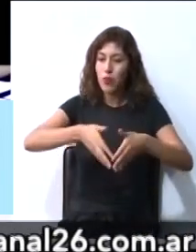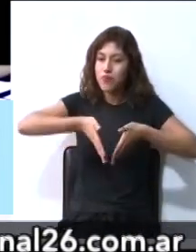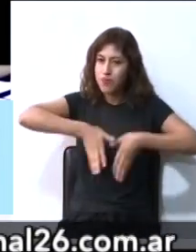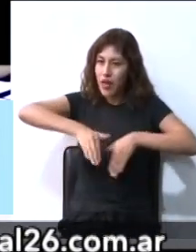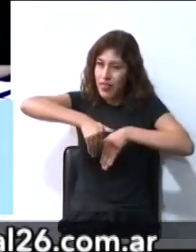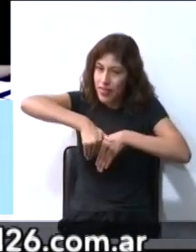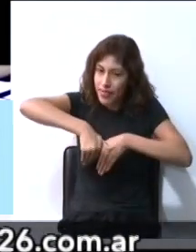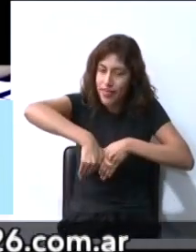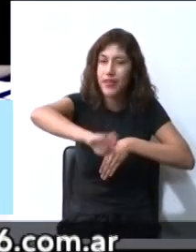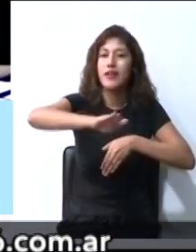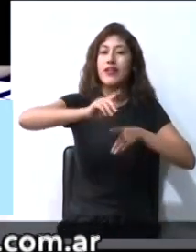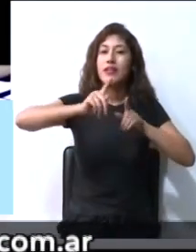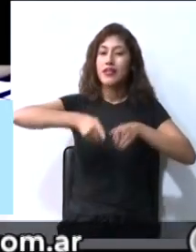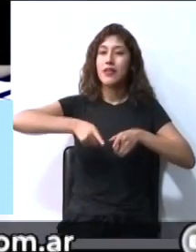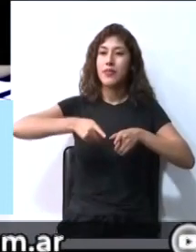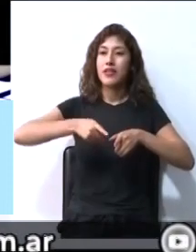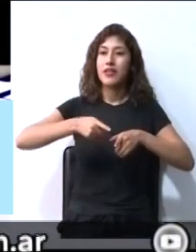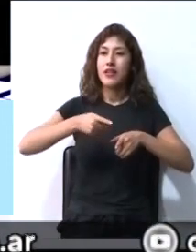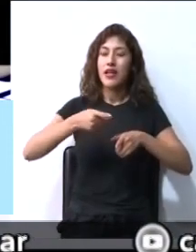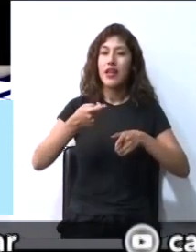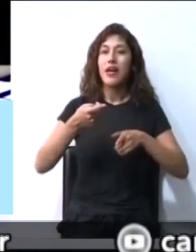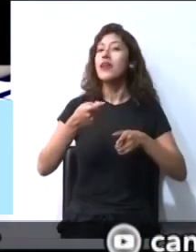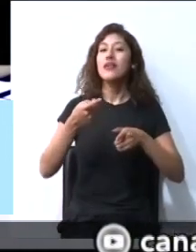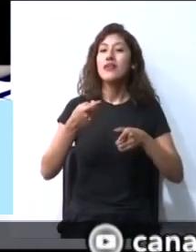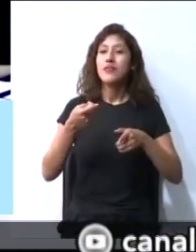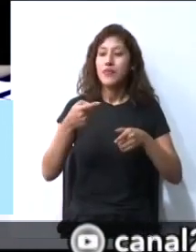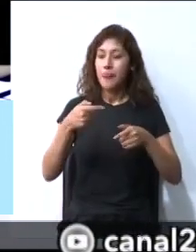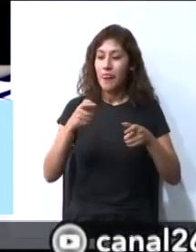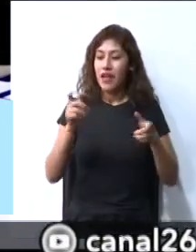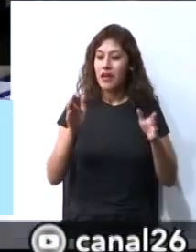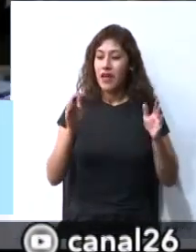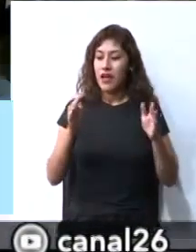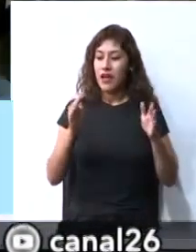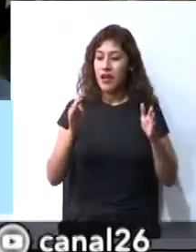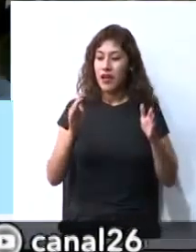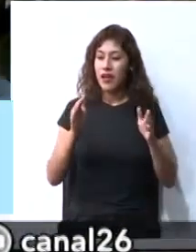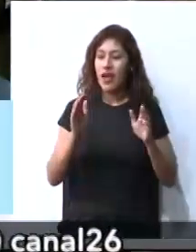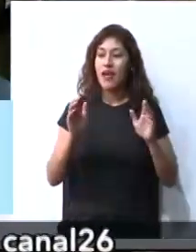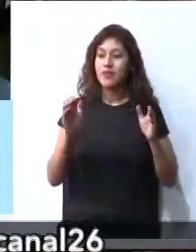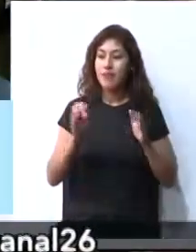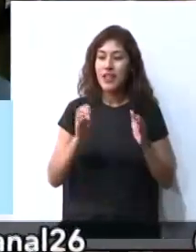tener el índice de mortalidad infantil más bajo de la historia de la ciudad.